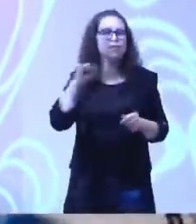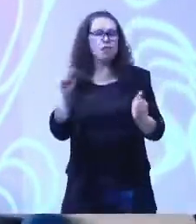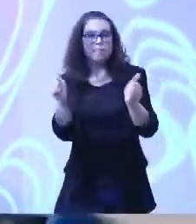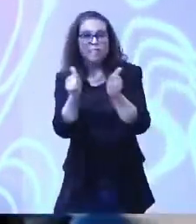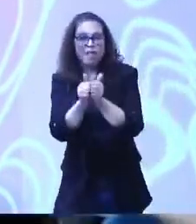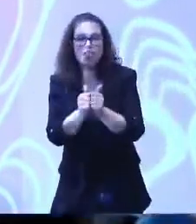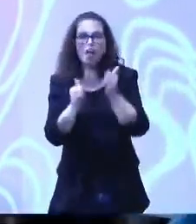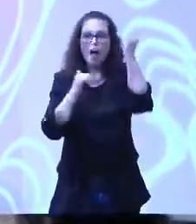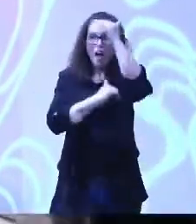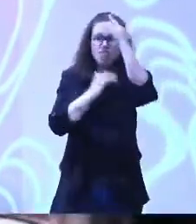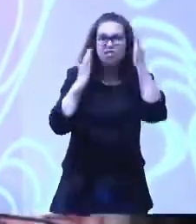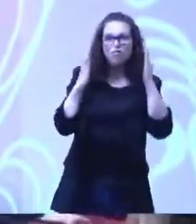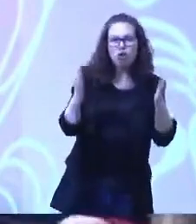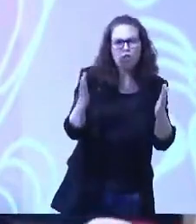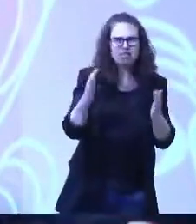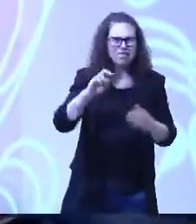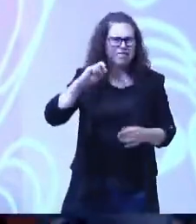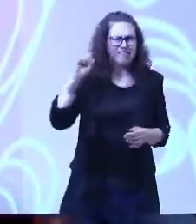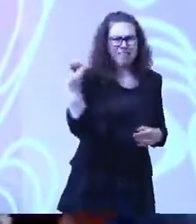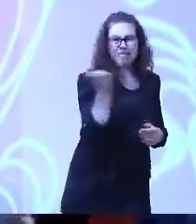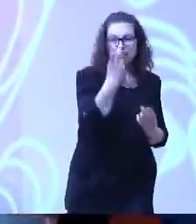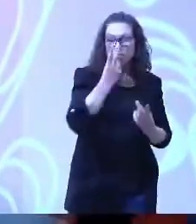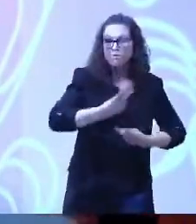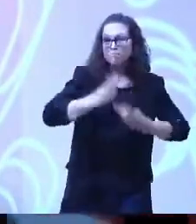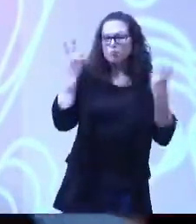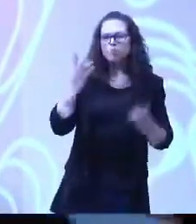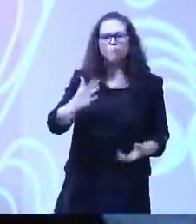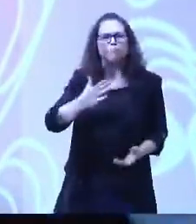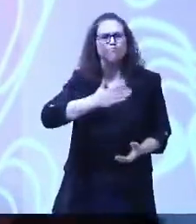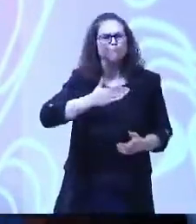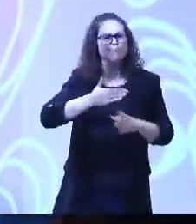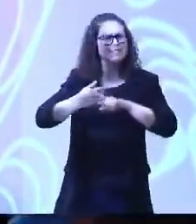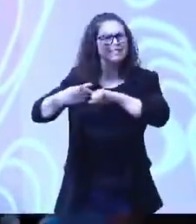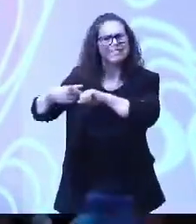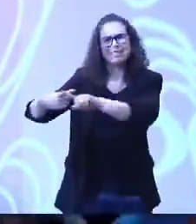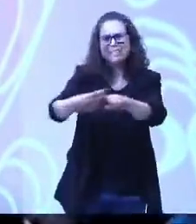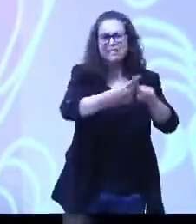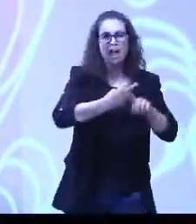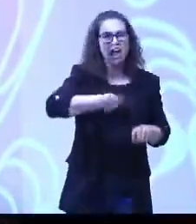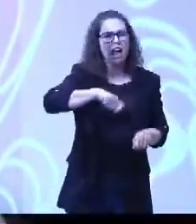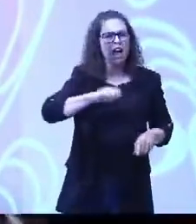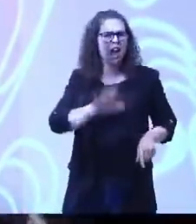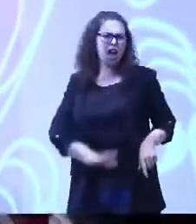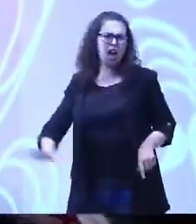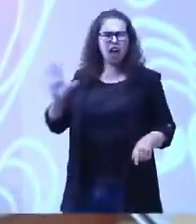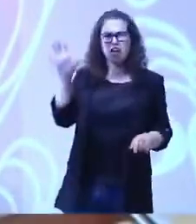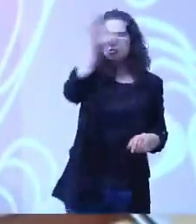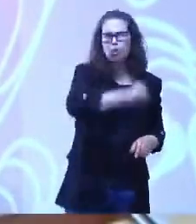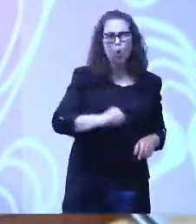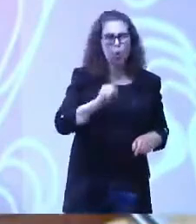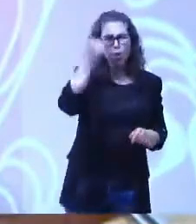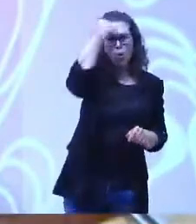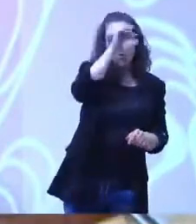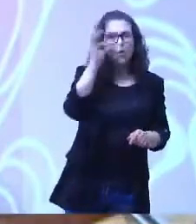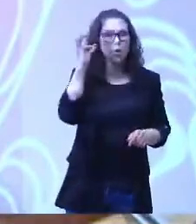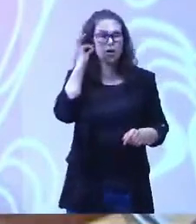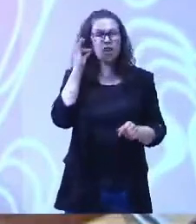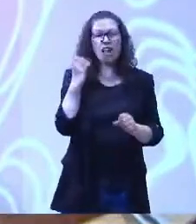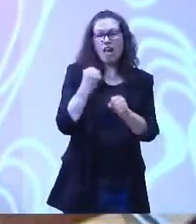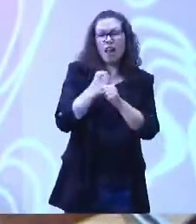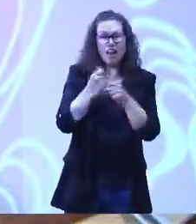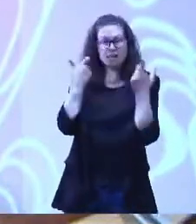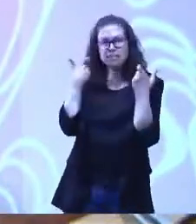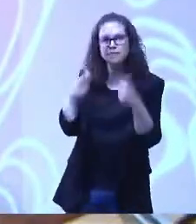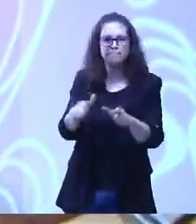pensiones y en la educación pública, que es el patrimonio público de todos los españoles y de todas las españolas, de la clase media y trabajadora de